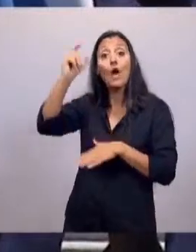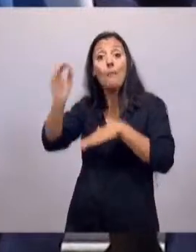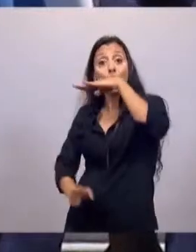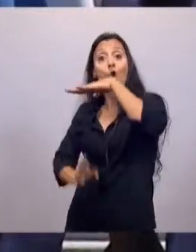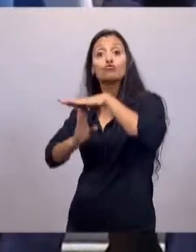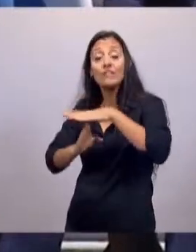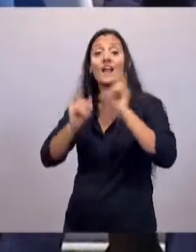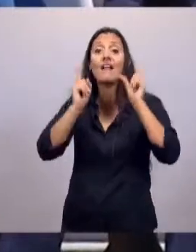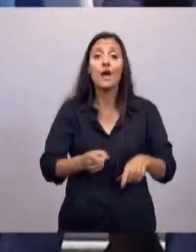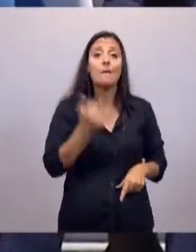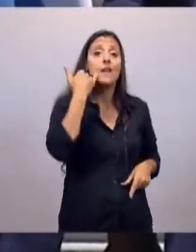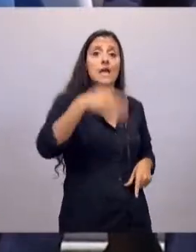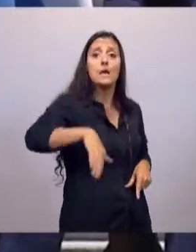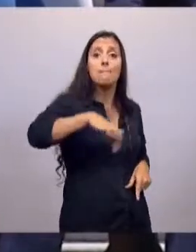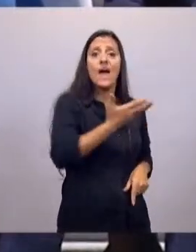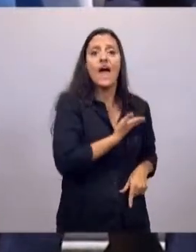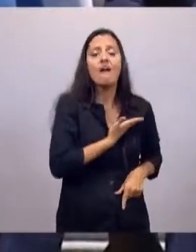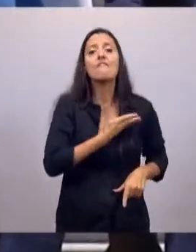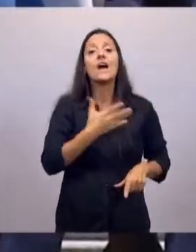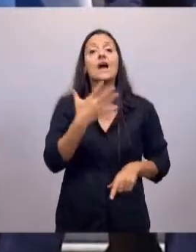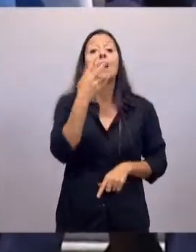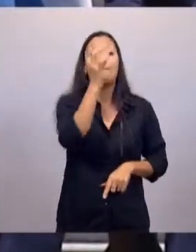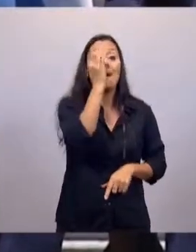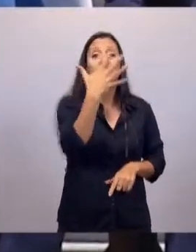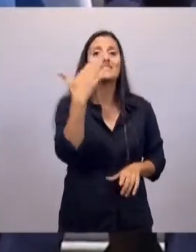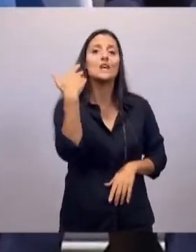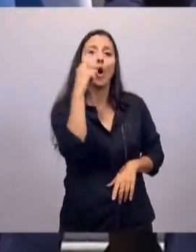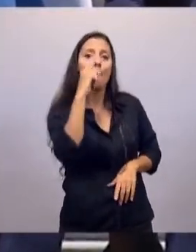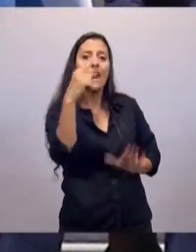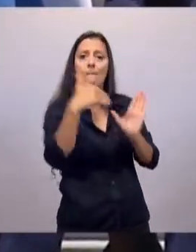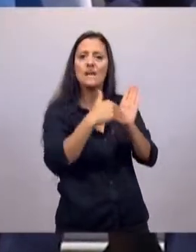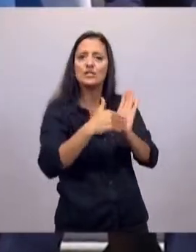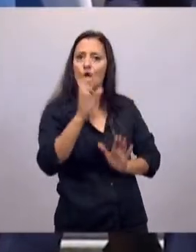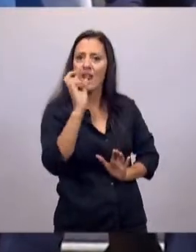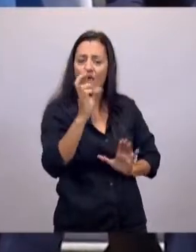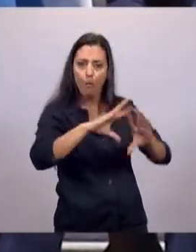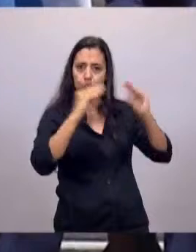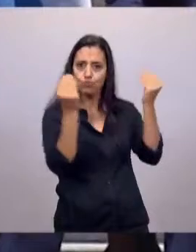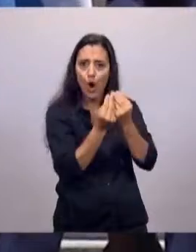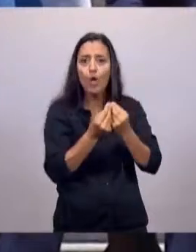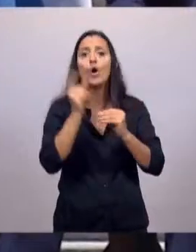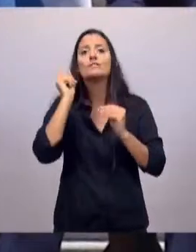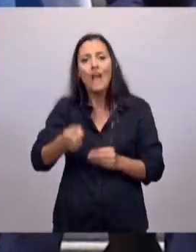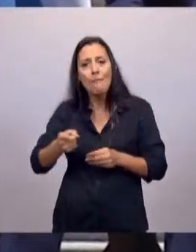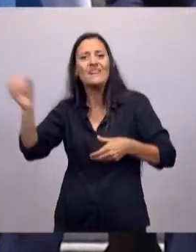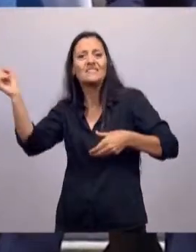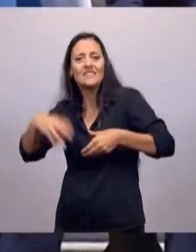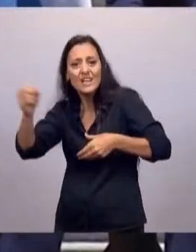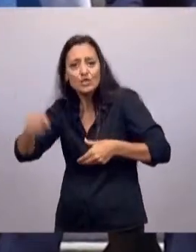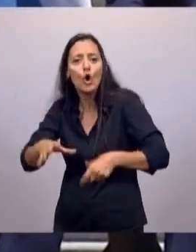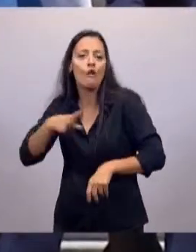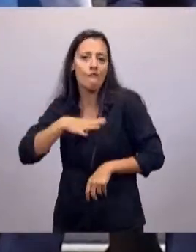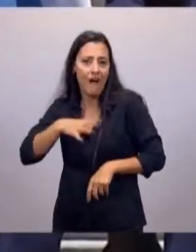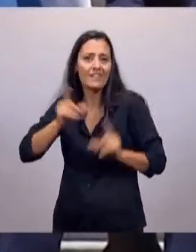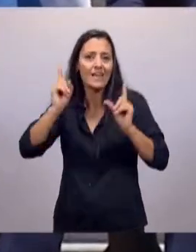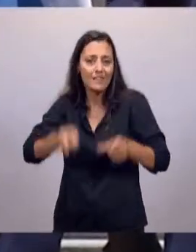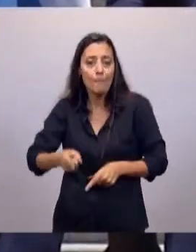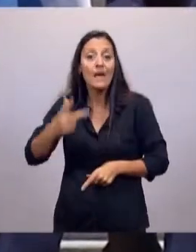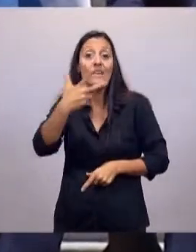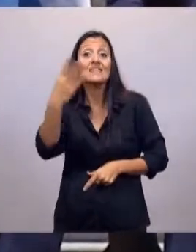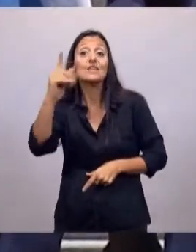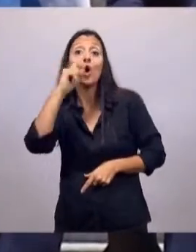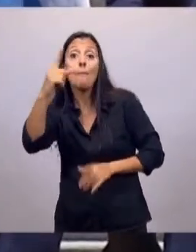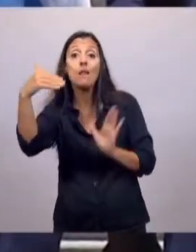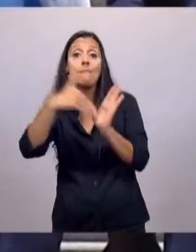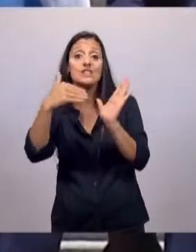e YPF suman 25.000 millones de dólares y la deuda del Tesoro pendiente suma unos 35.000 millones